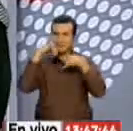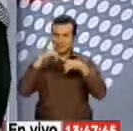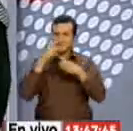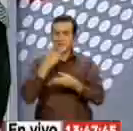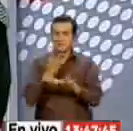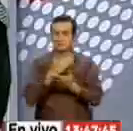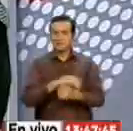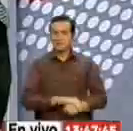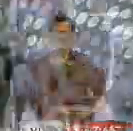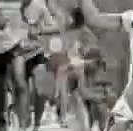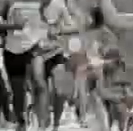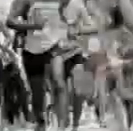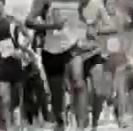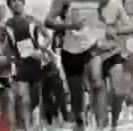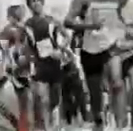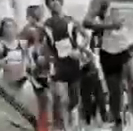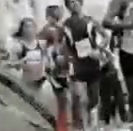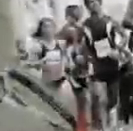tarde.